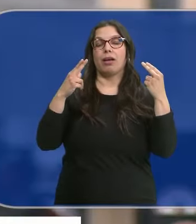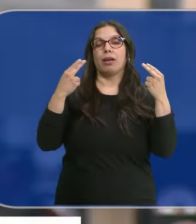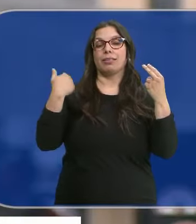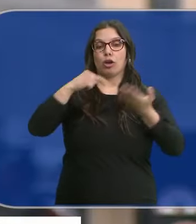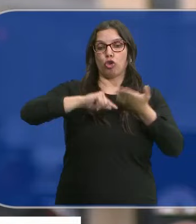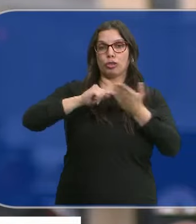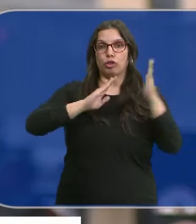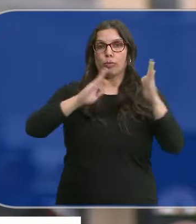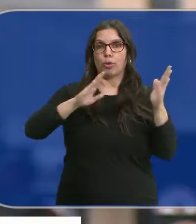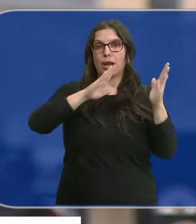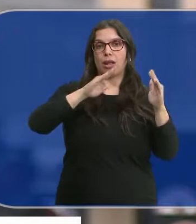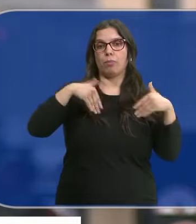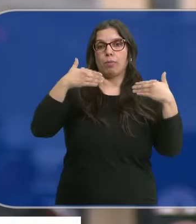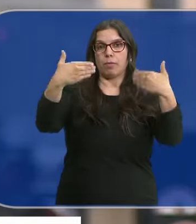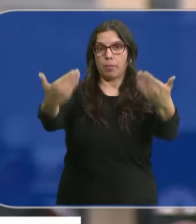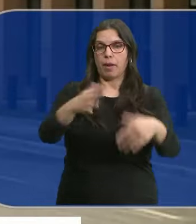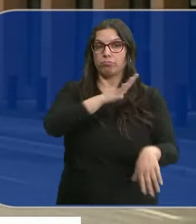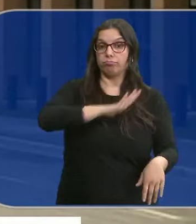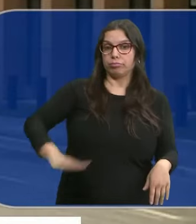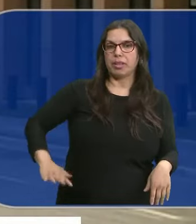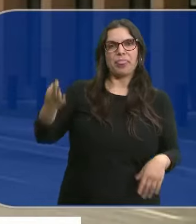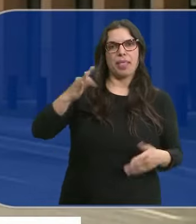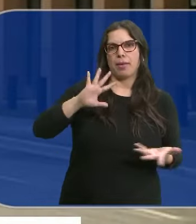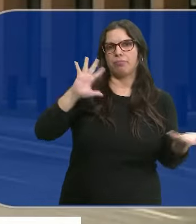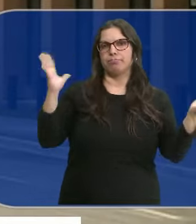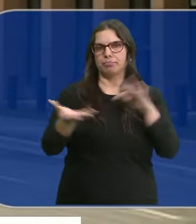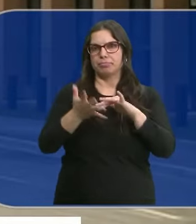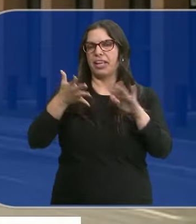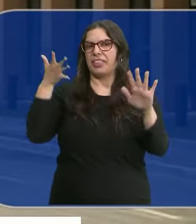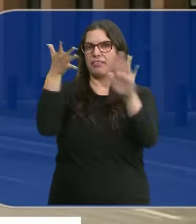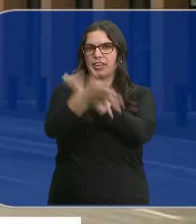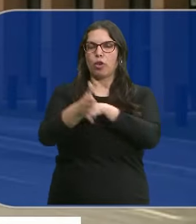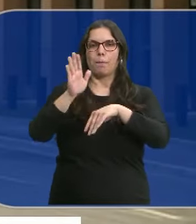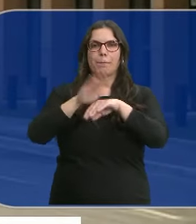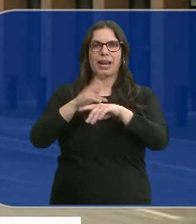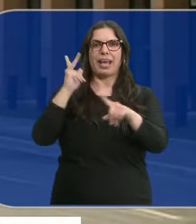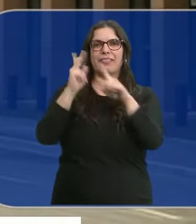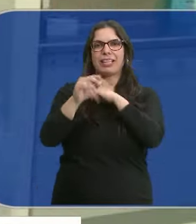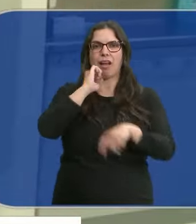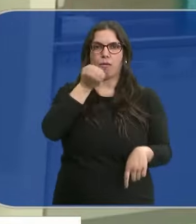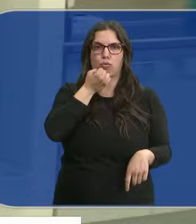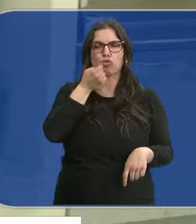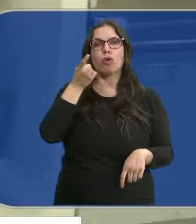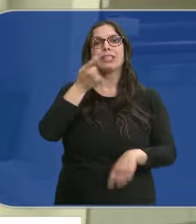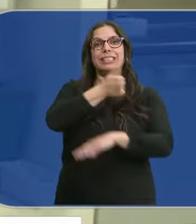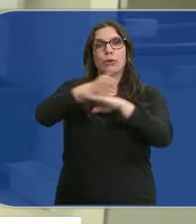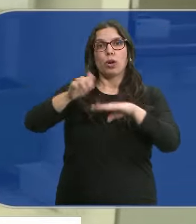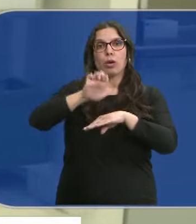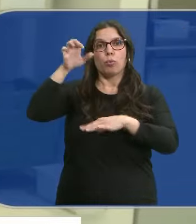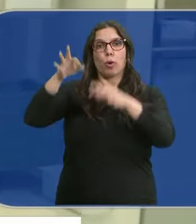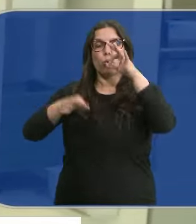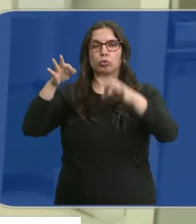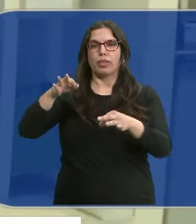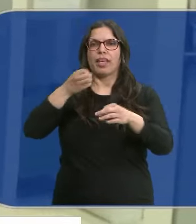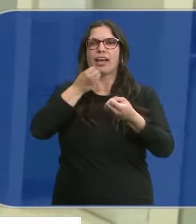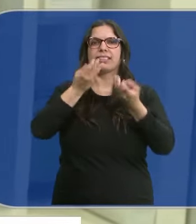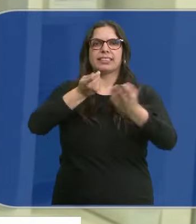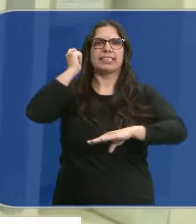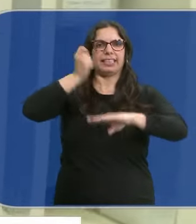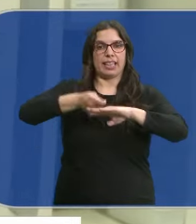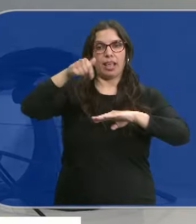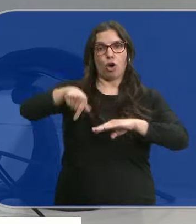varios contratos temporales deben convertirse en indefinidos para castigar y prevenir abusos. Así lo establece el Tribunal Europeo de Justicia en una